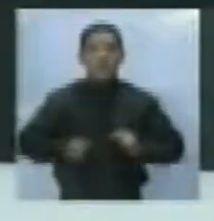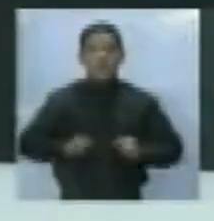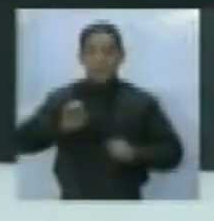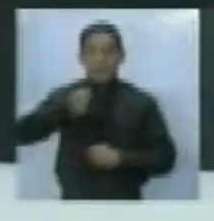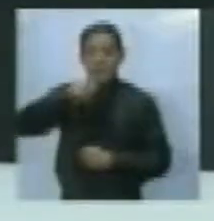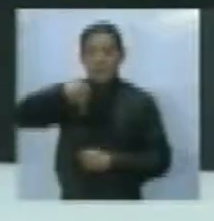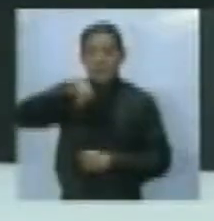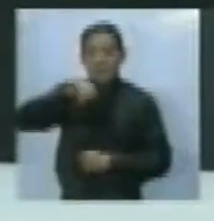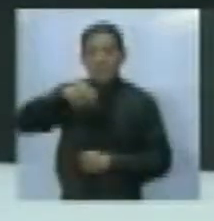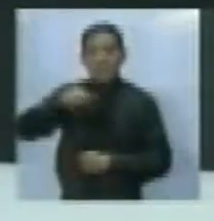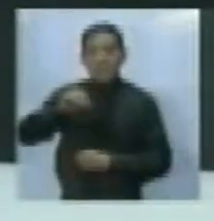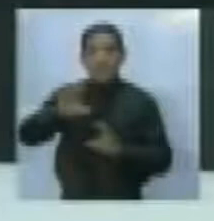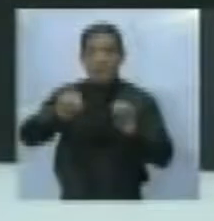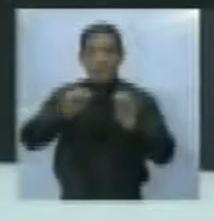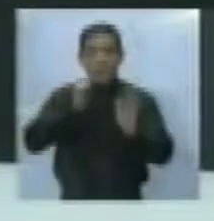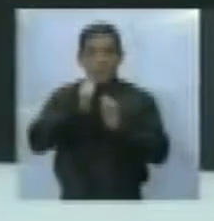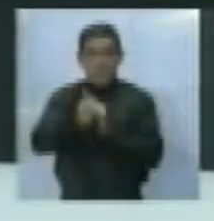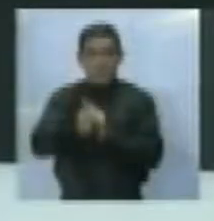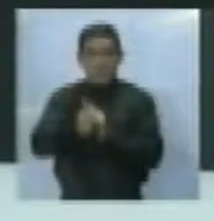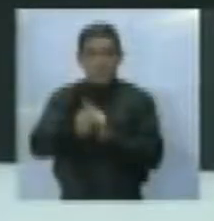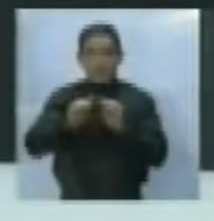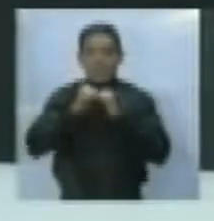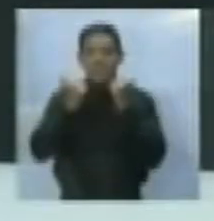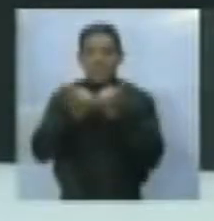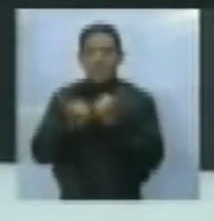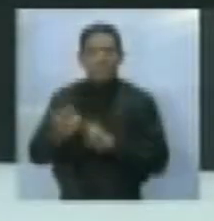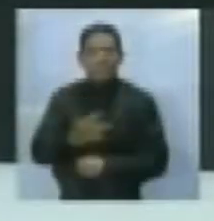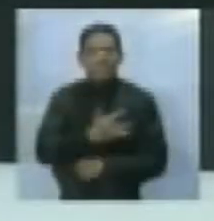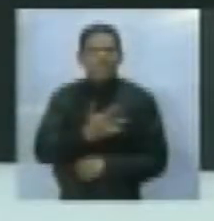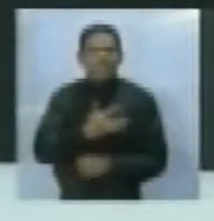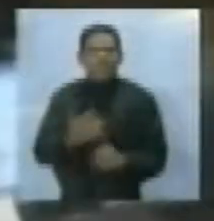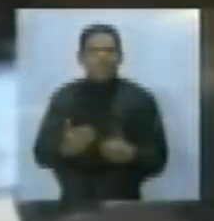diera, asambleístas en el legislativo reaccionaron.